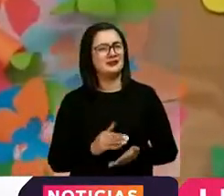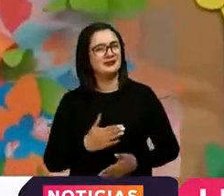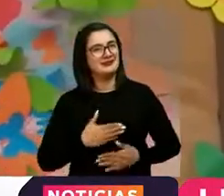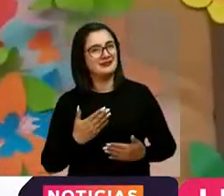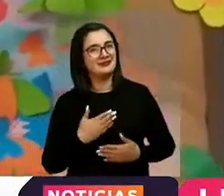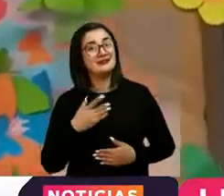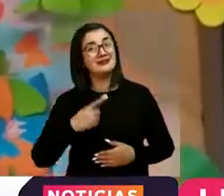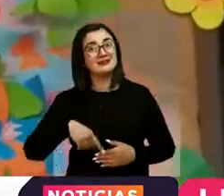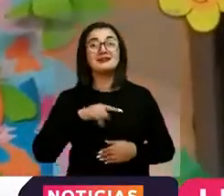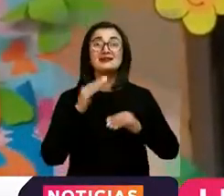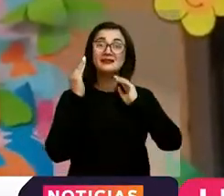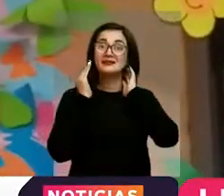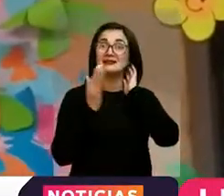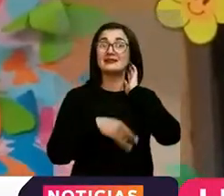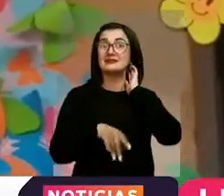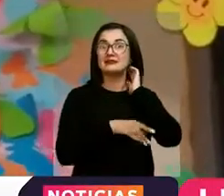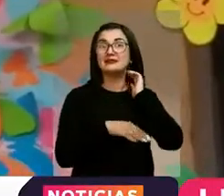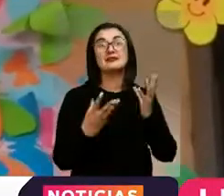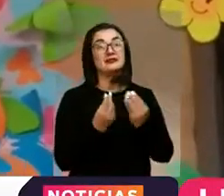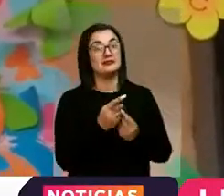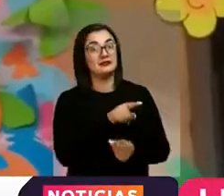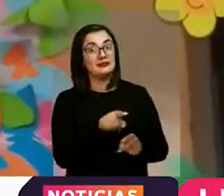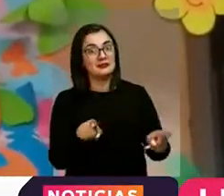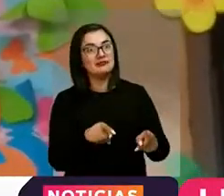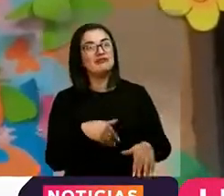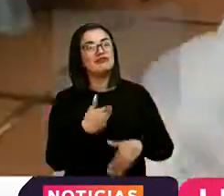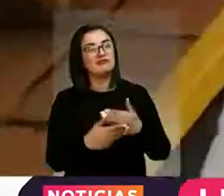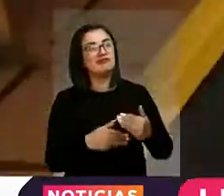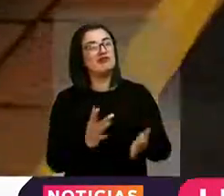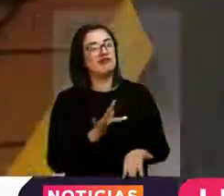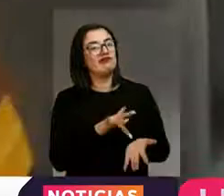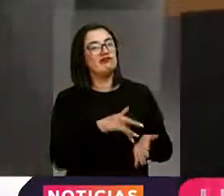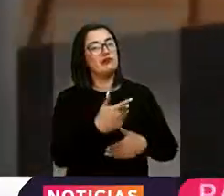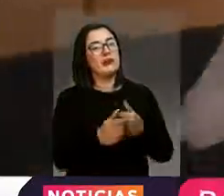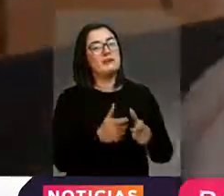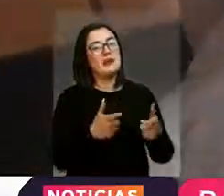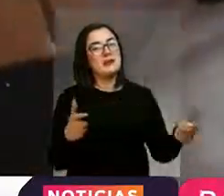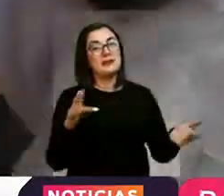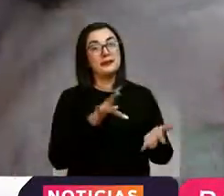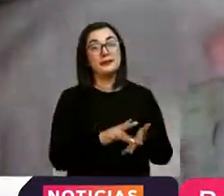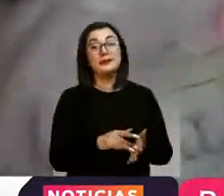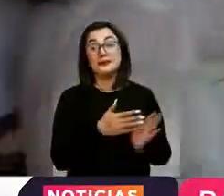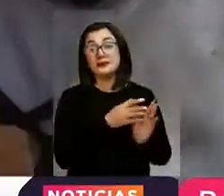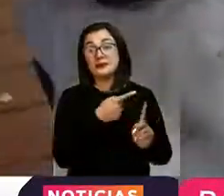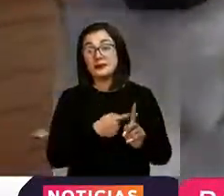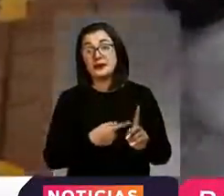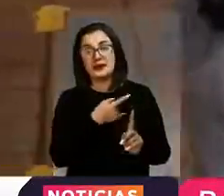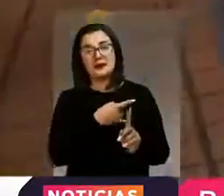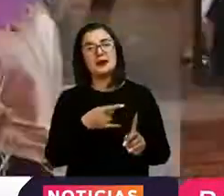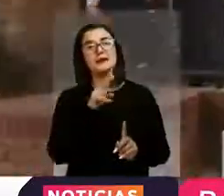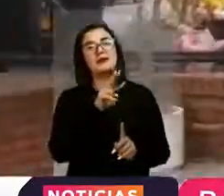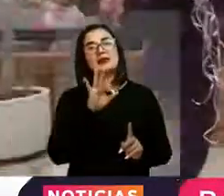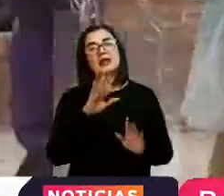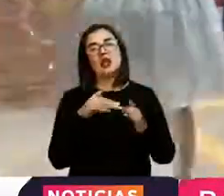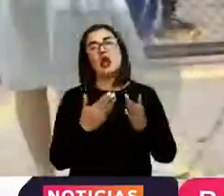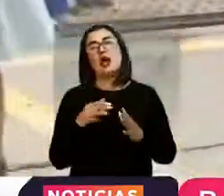que con el paso de los días va a aumentar la presencialidad. En lo corrido de marzo ya van 23 colegios